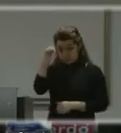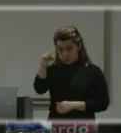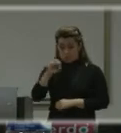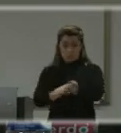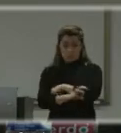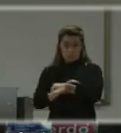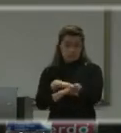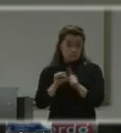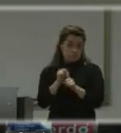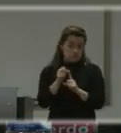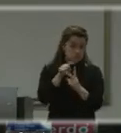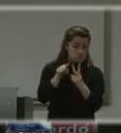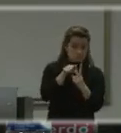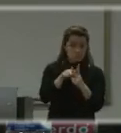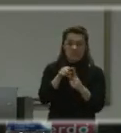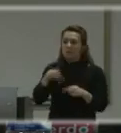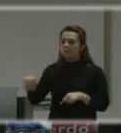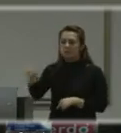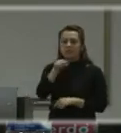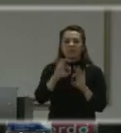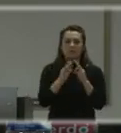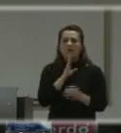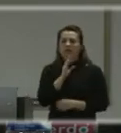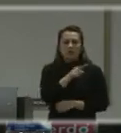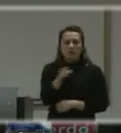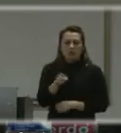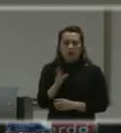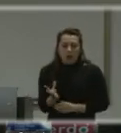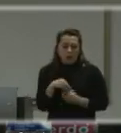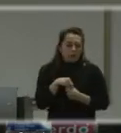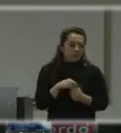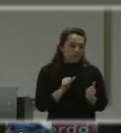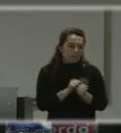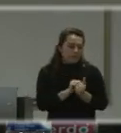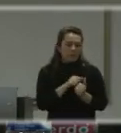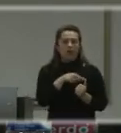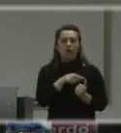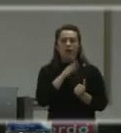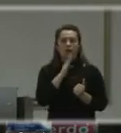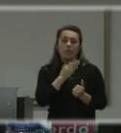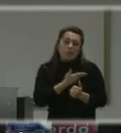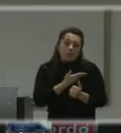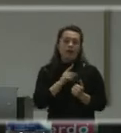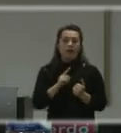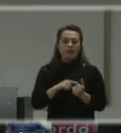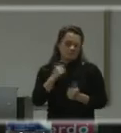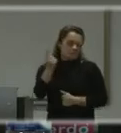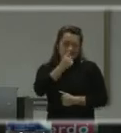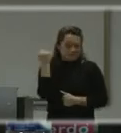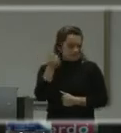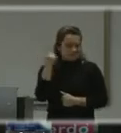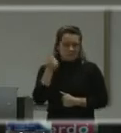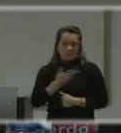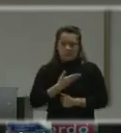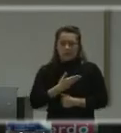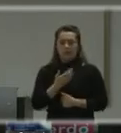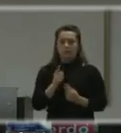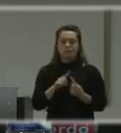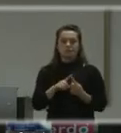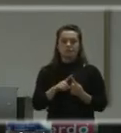psicosocial, por lo general su entorno familiar, digamos, es que viven con su mamá, por lo general, con su madre,